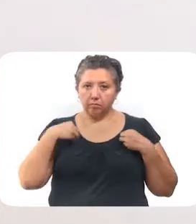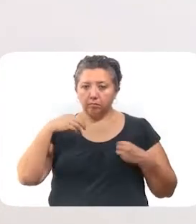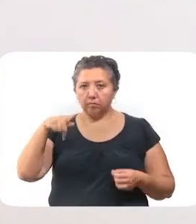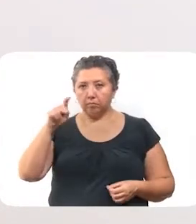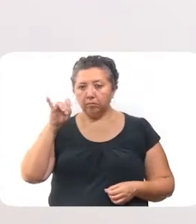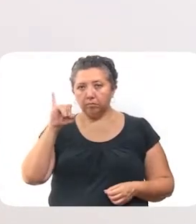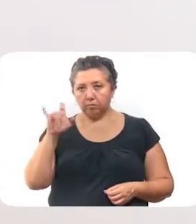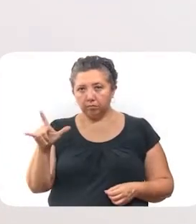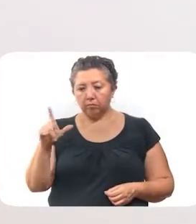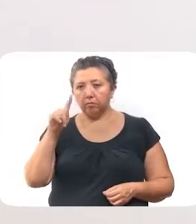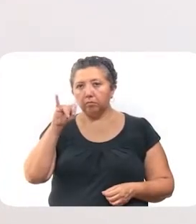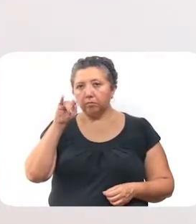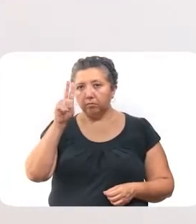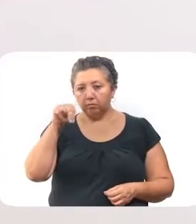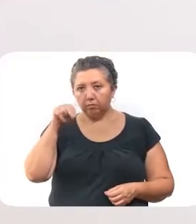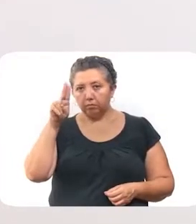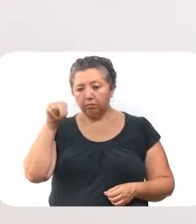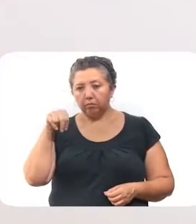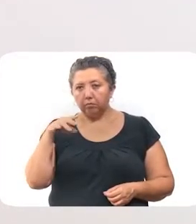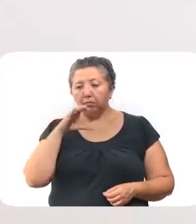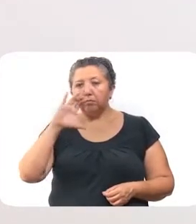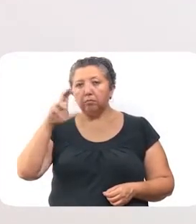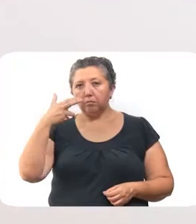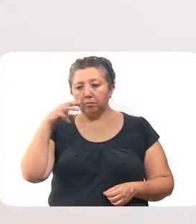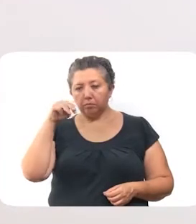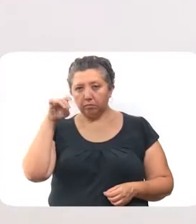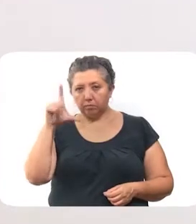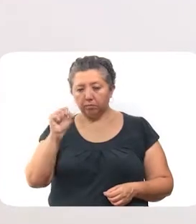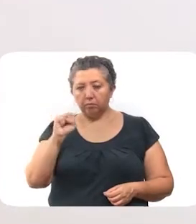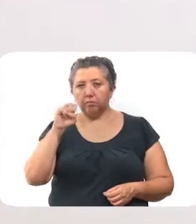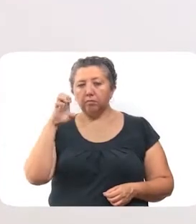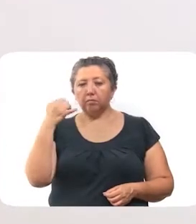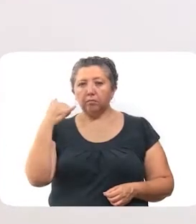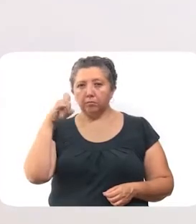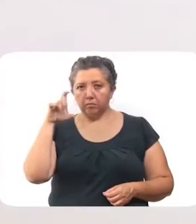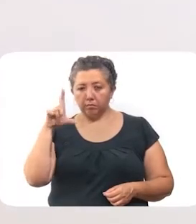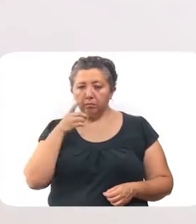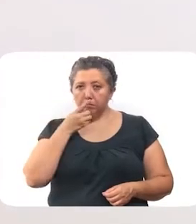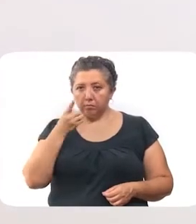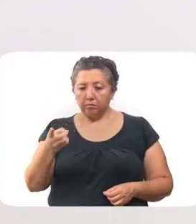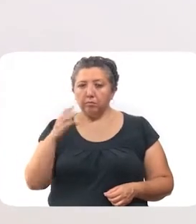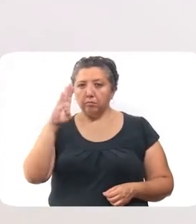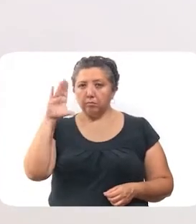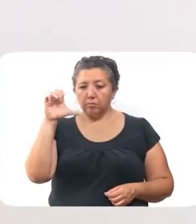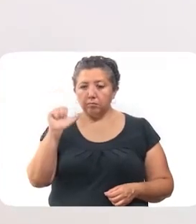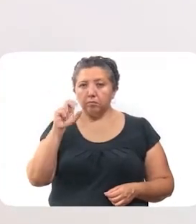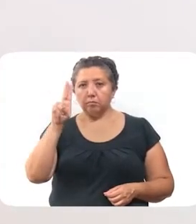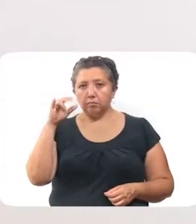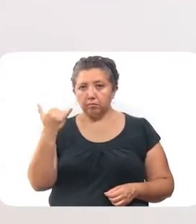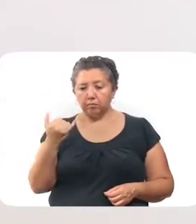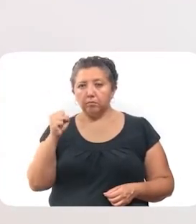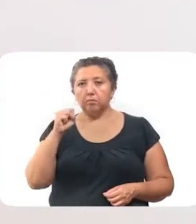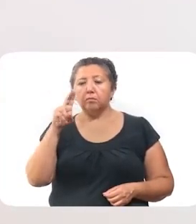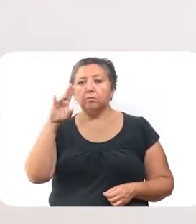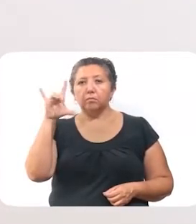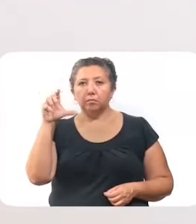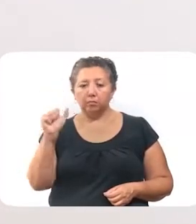Aquil, Tinum, Tequit, Concal, Chichimilá, Sellé, Silam González, Vaca, Guayma y